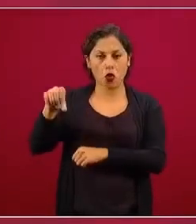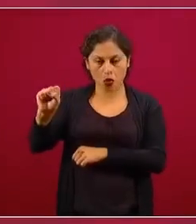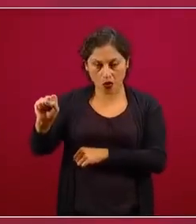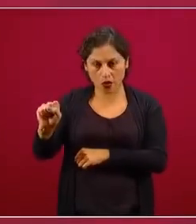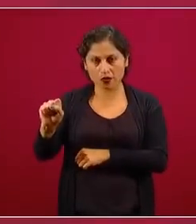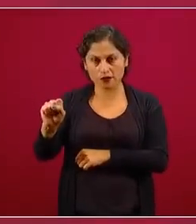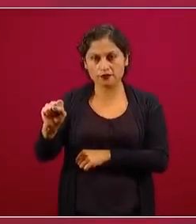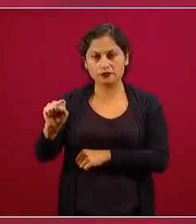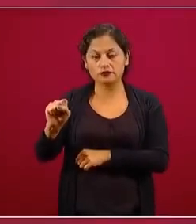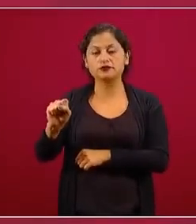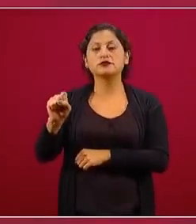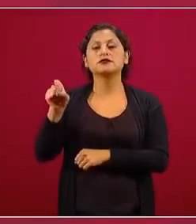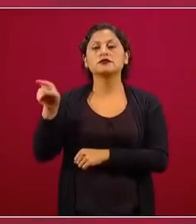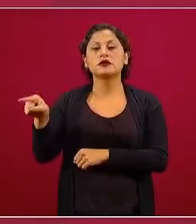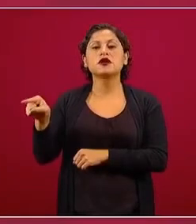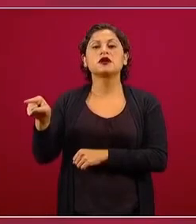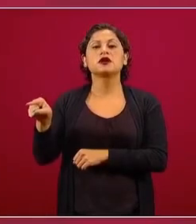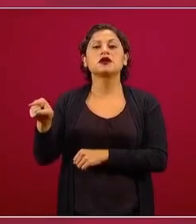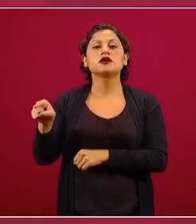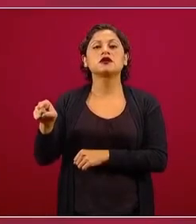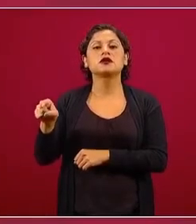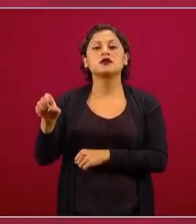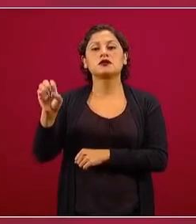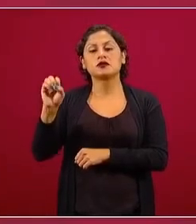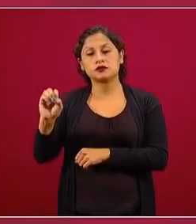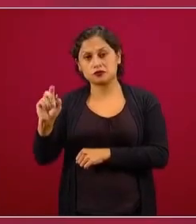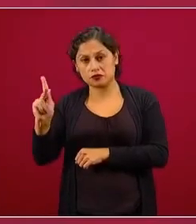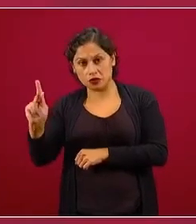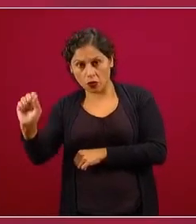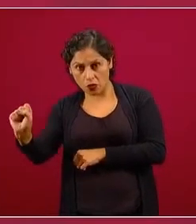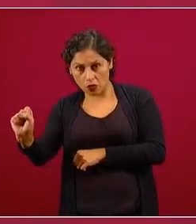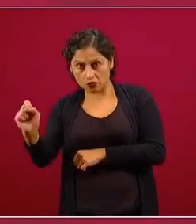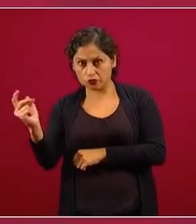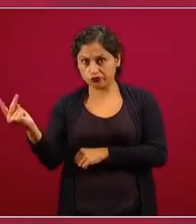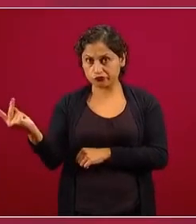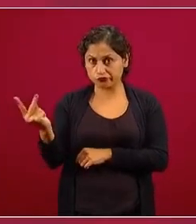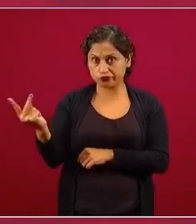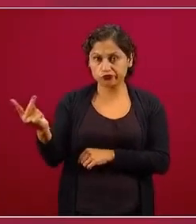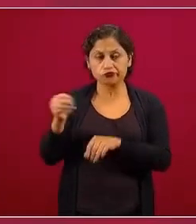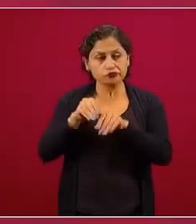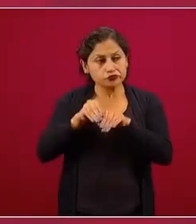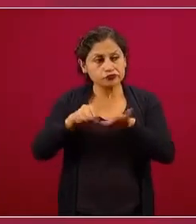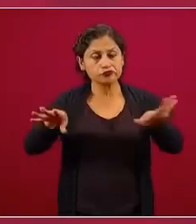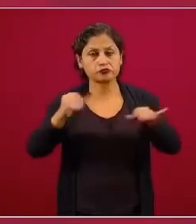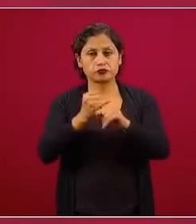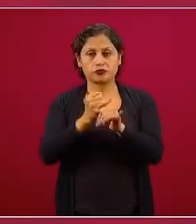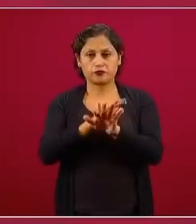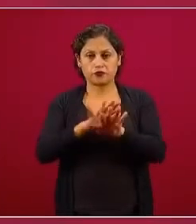su subsidiaria, la Organización Panamericana de la Salud, han develado que